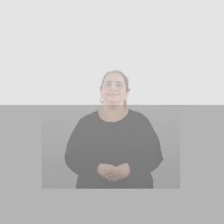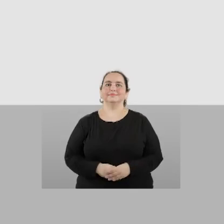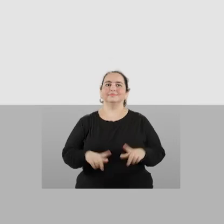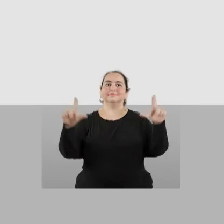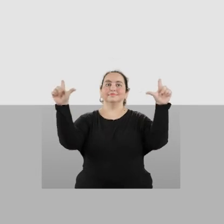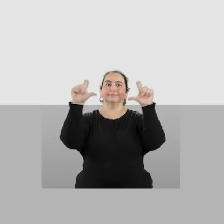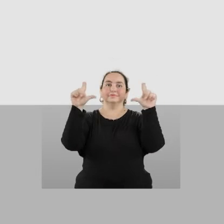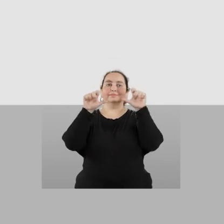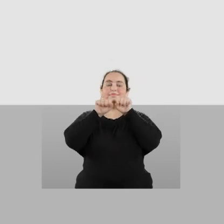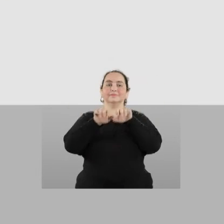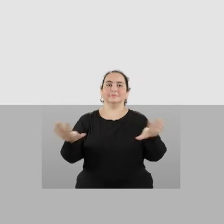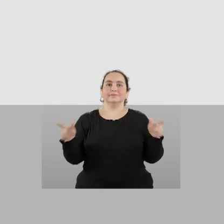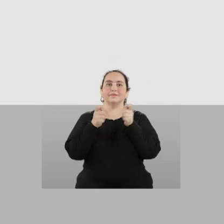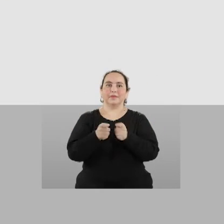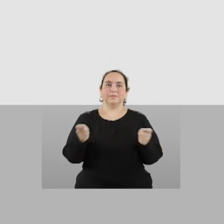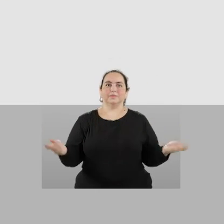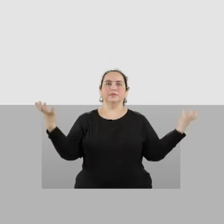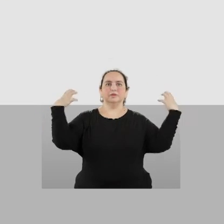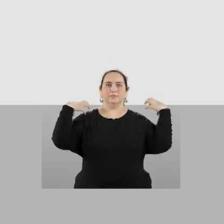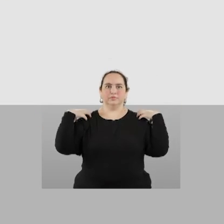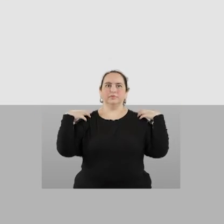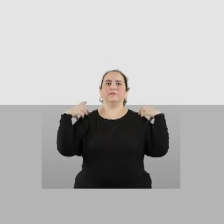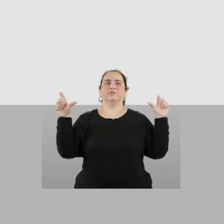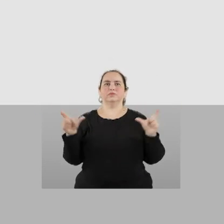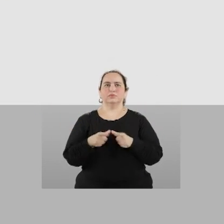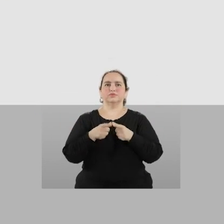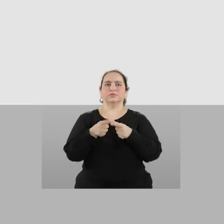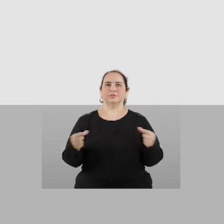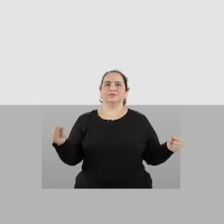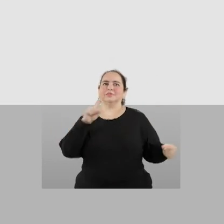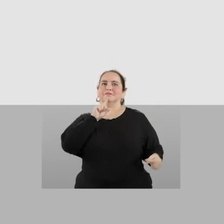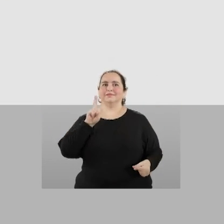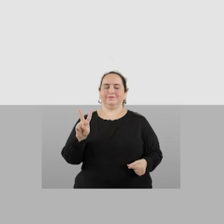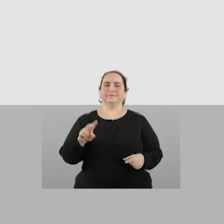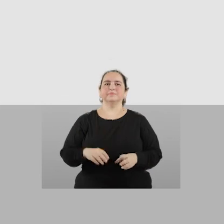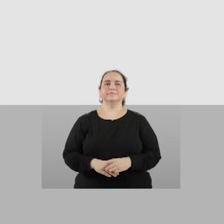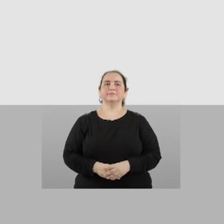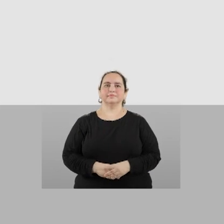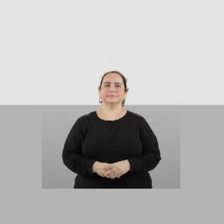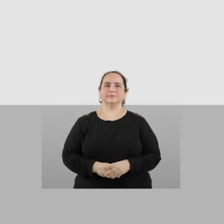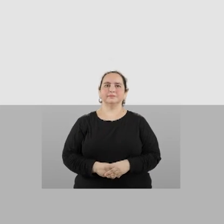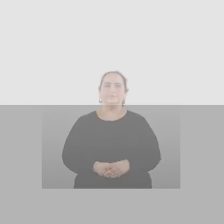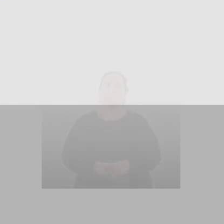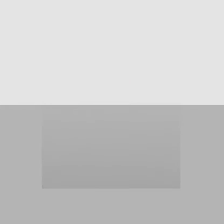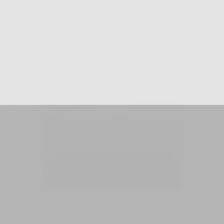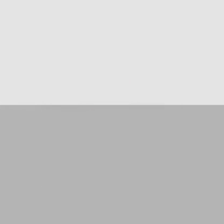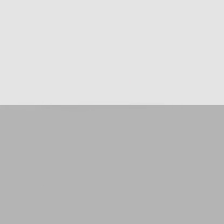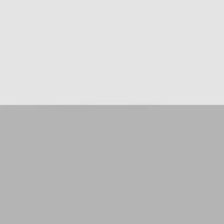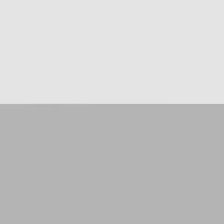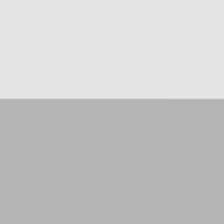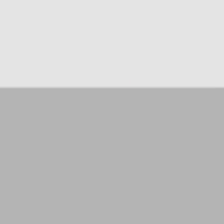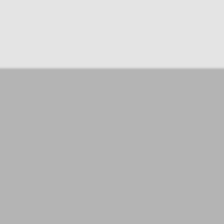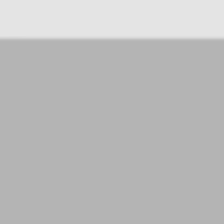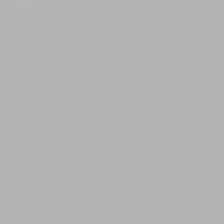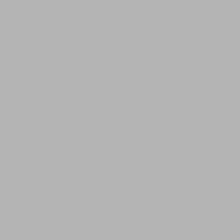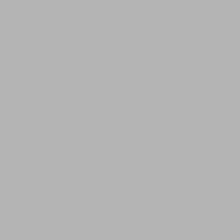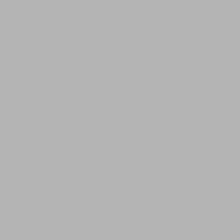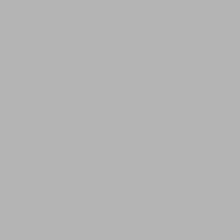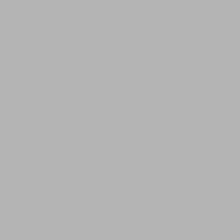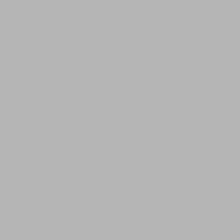Los canales de televisión han transmitido la franja televisiva acordada por el Consejo Nacional de Televisión.